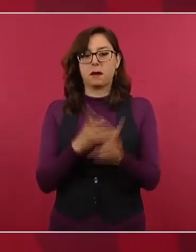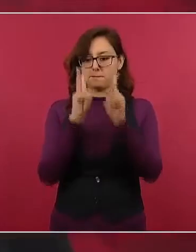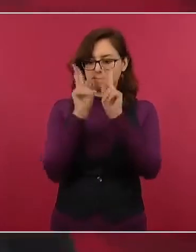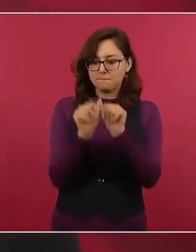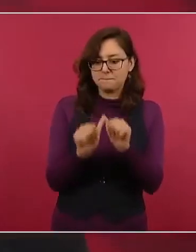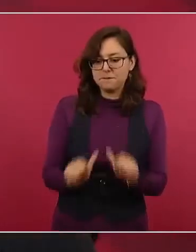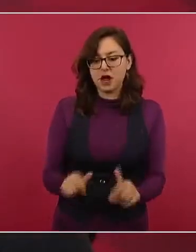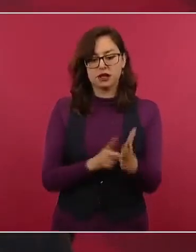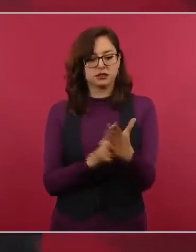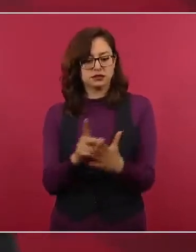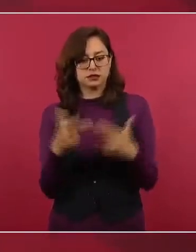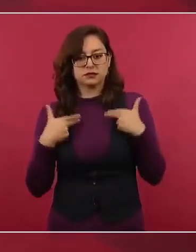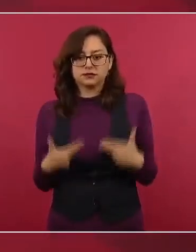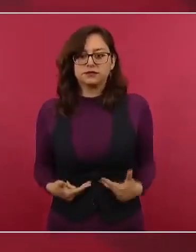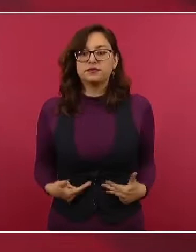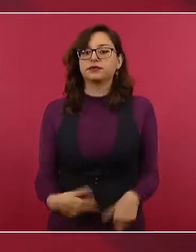respeto a los derechos humanos.